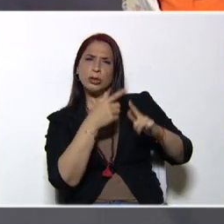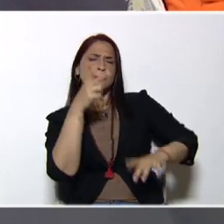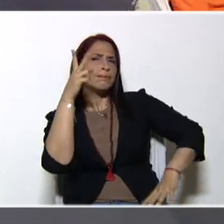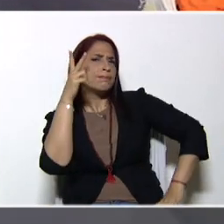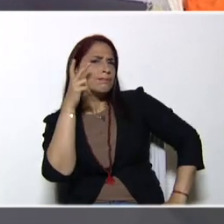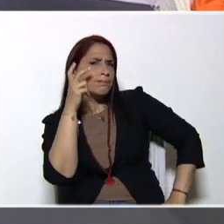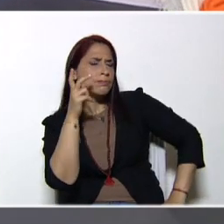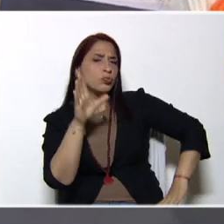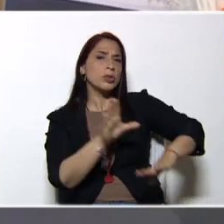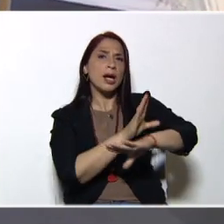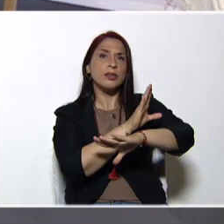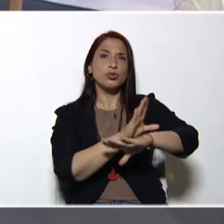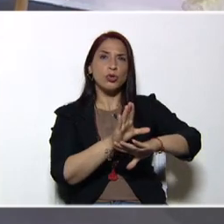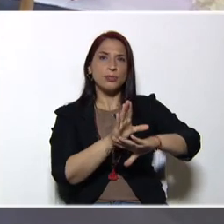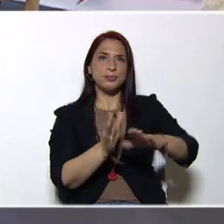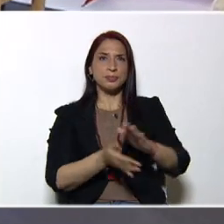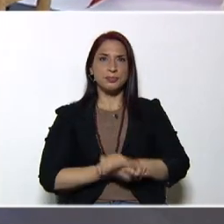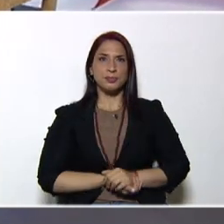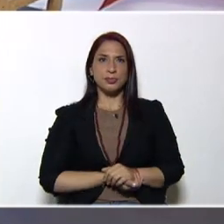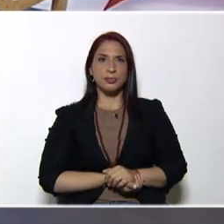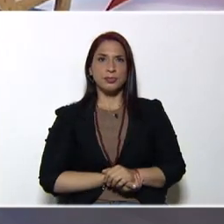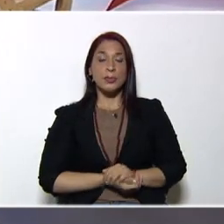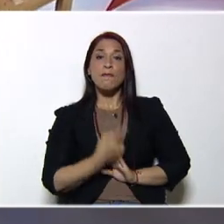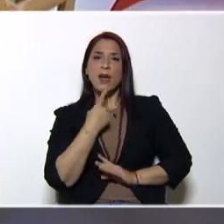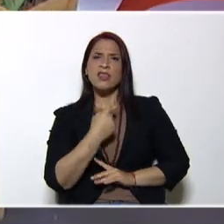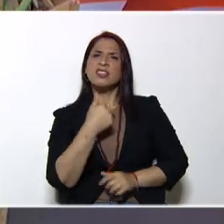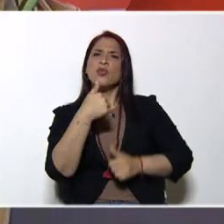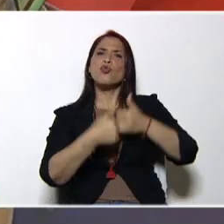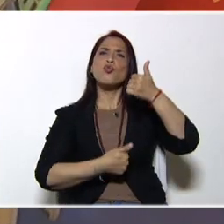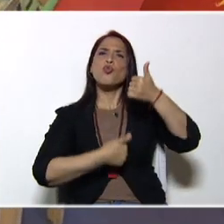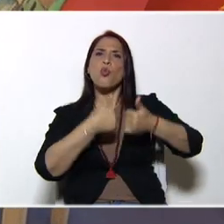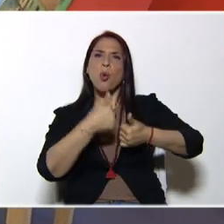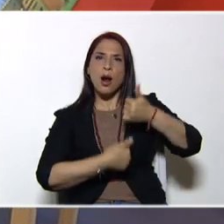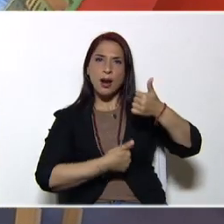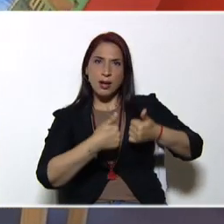a la canción de Guayana te va a decir cuáles son los